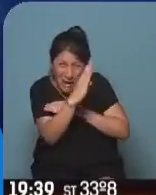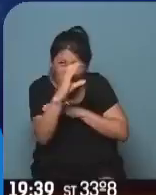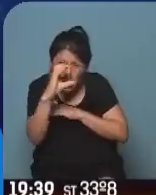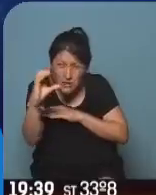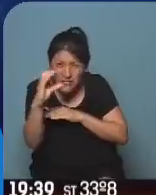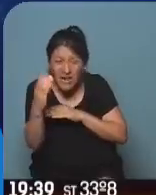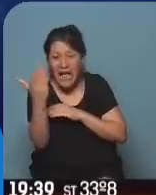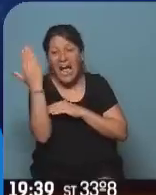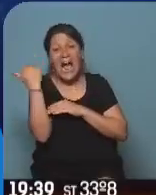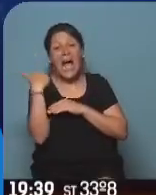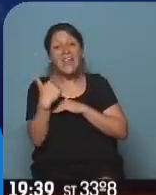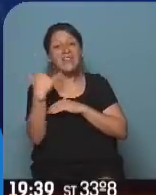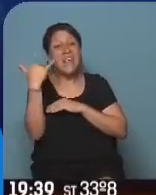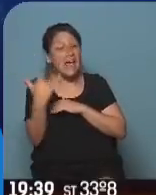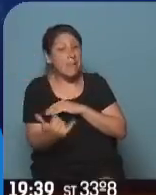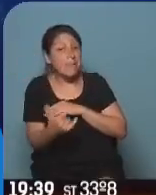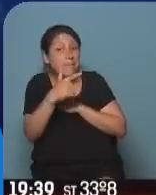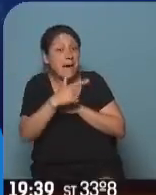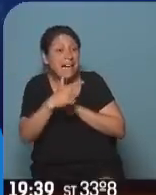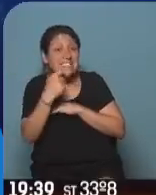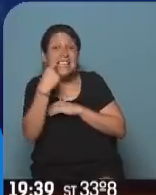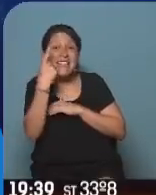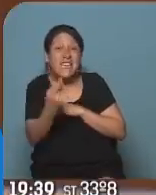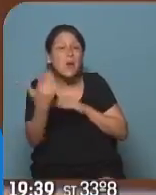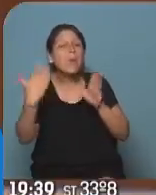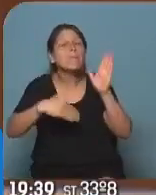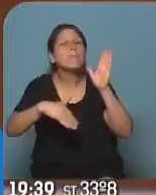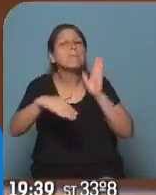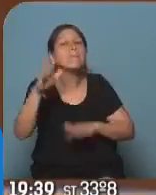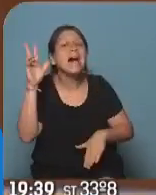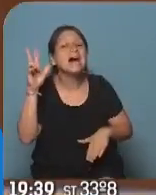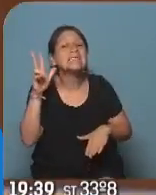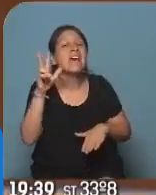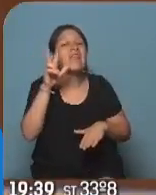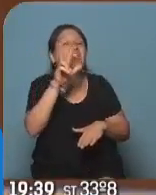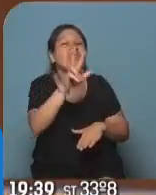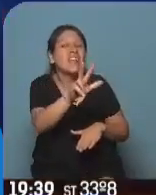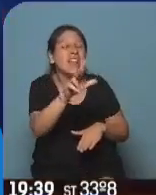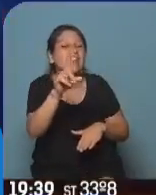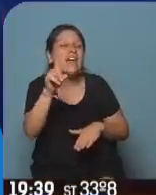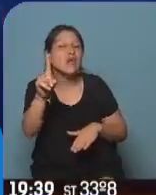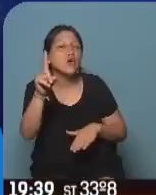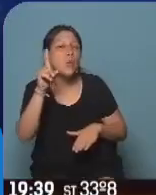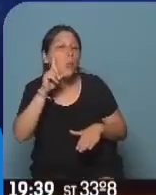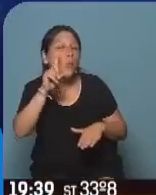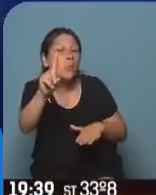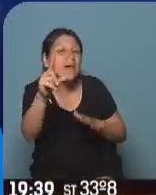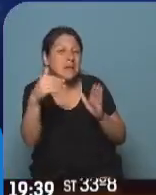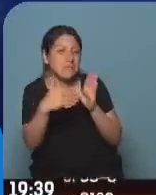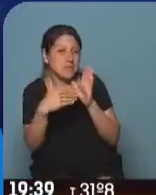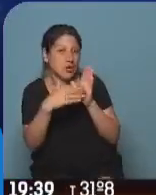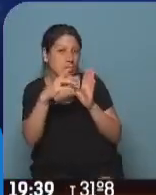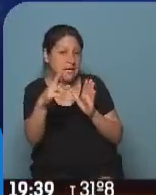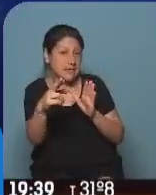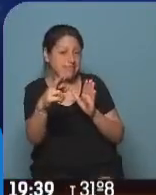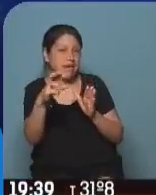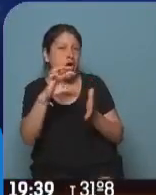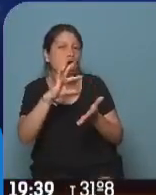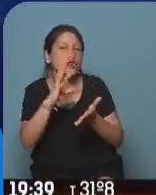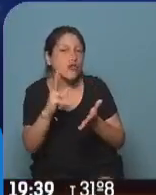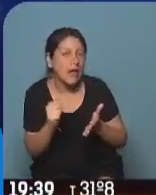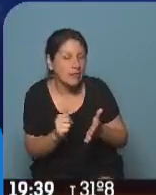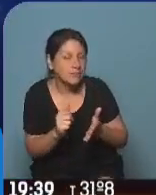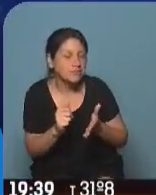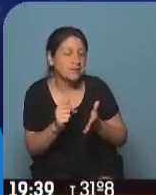que hablaba de más de 30.000 millones de dólares. La del CONICET. La del CONICET, exacto. Entonces a mí me parece